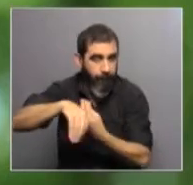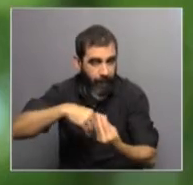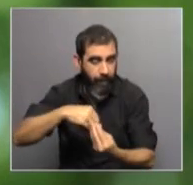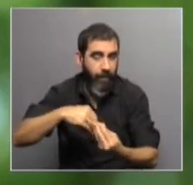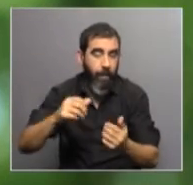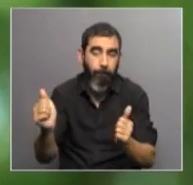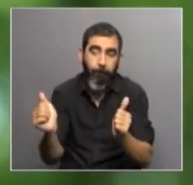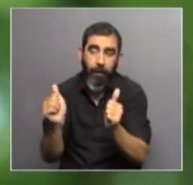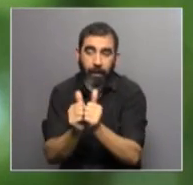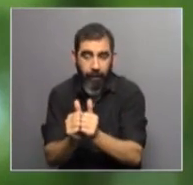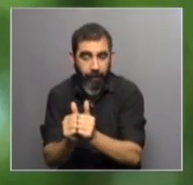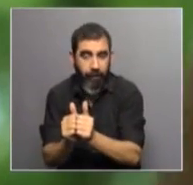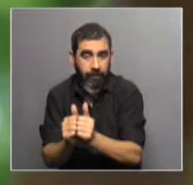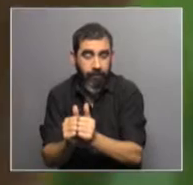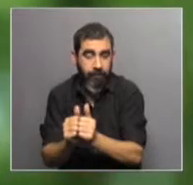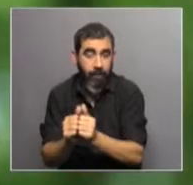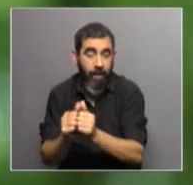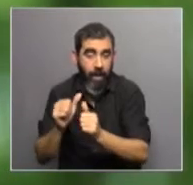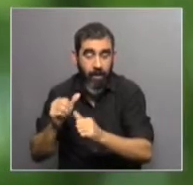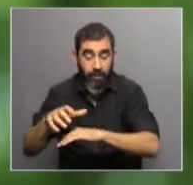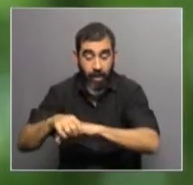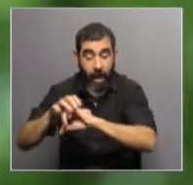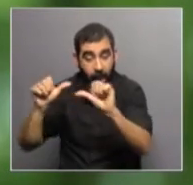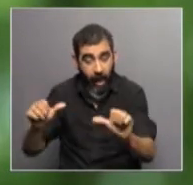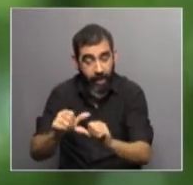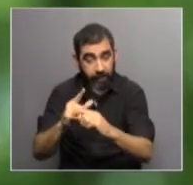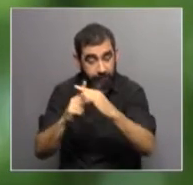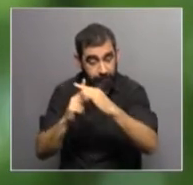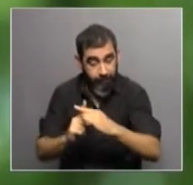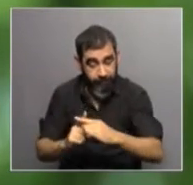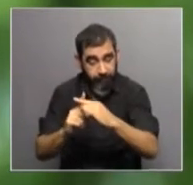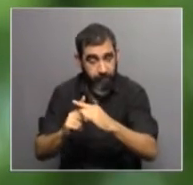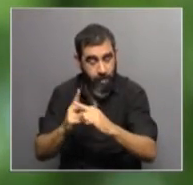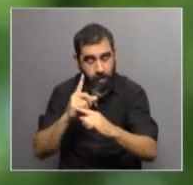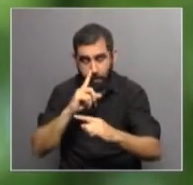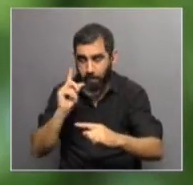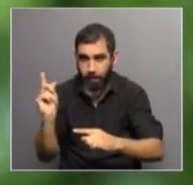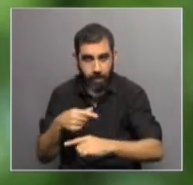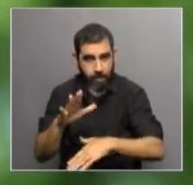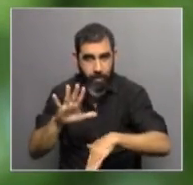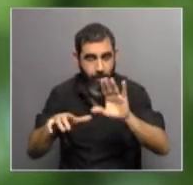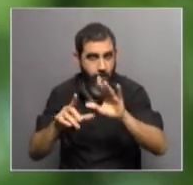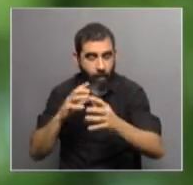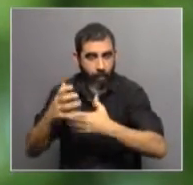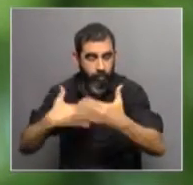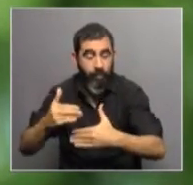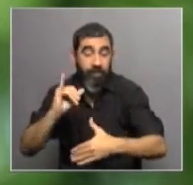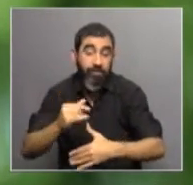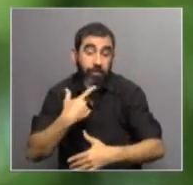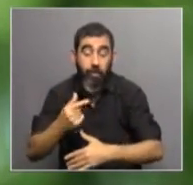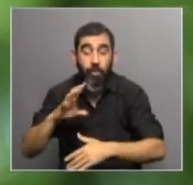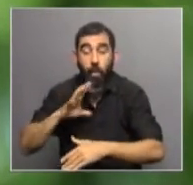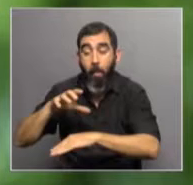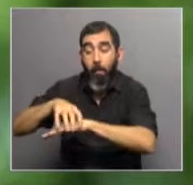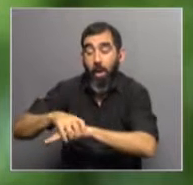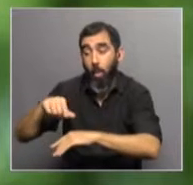familiar, de una pareja, cuando le hacen las resonancias, ese núcleo accumbens se prende mucho más que si el sujeto toma la